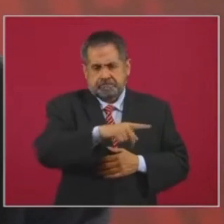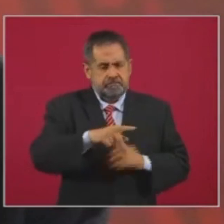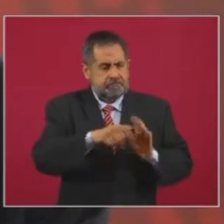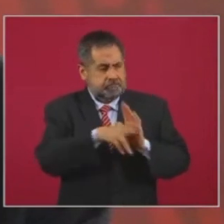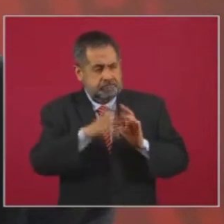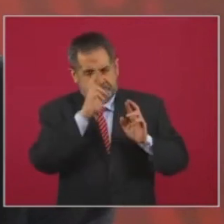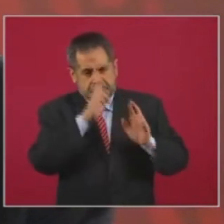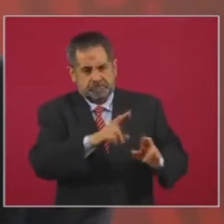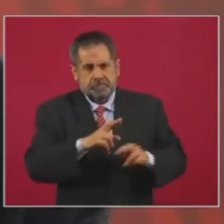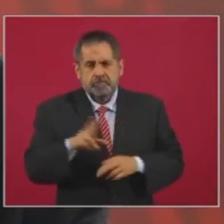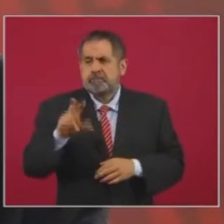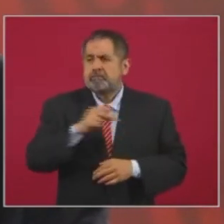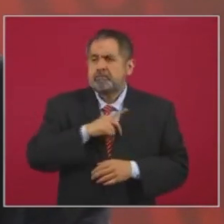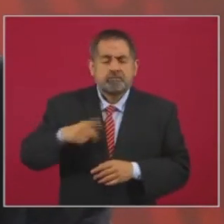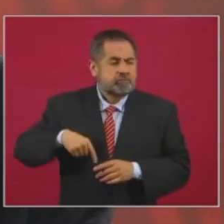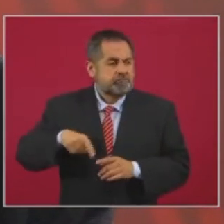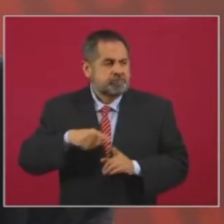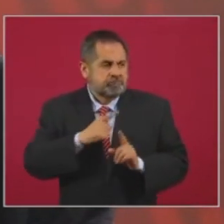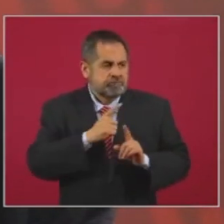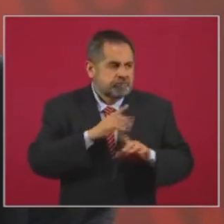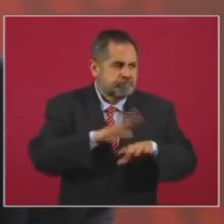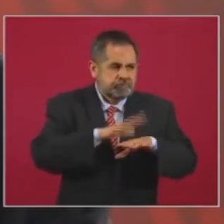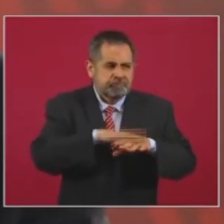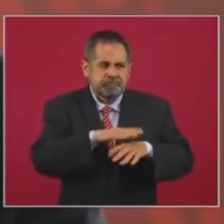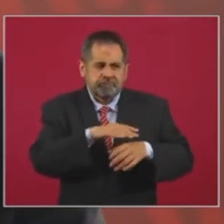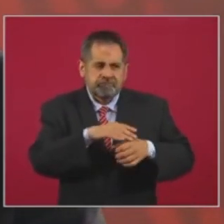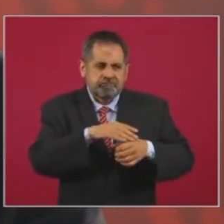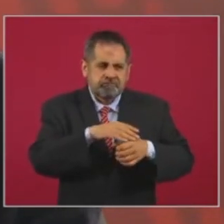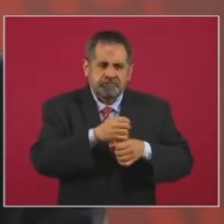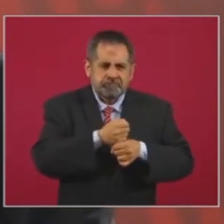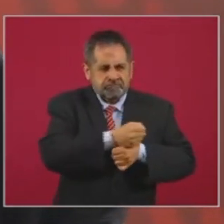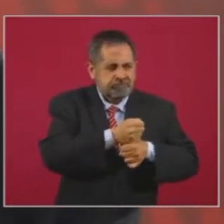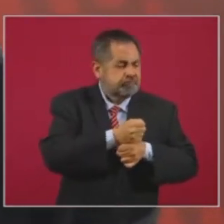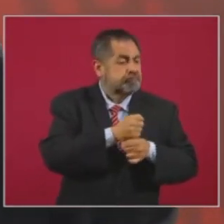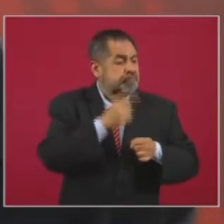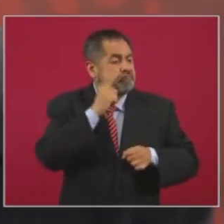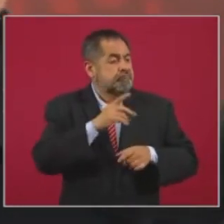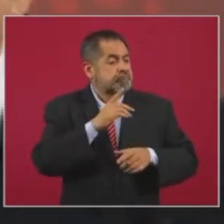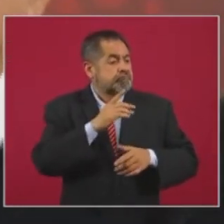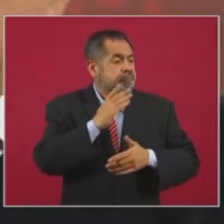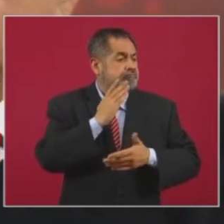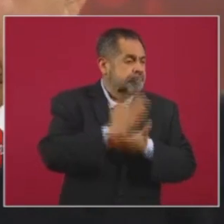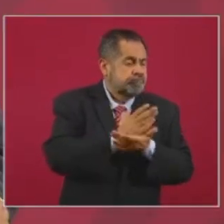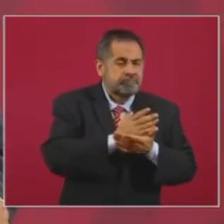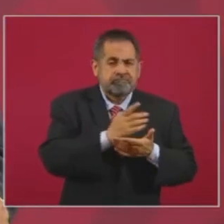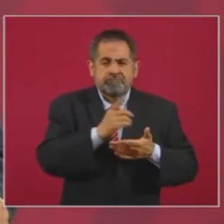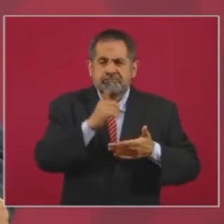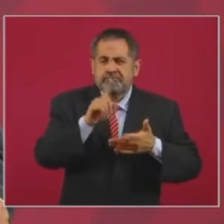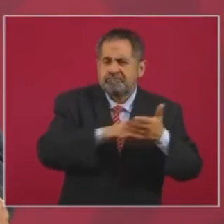que no haya persecución a ningún medio en el país,